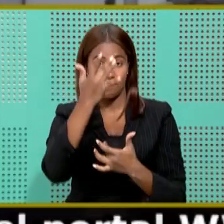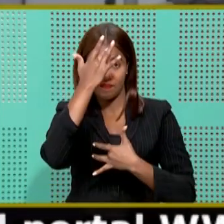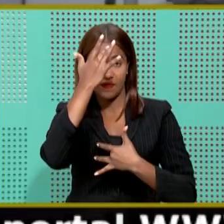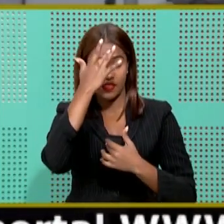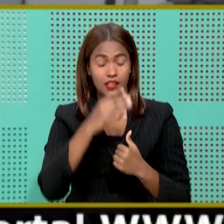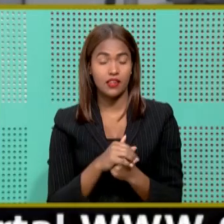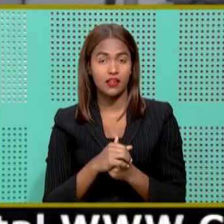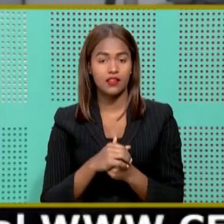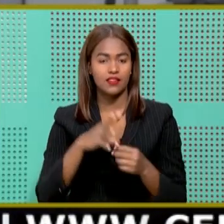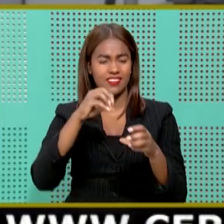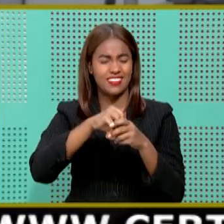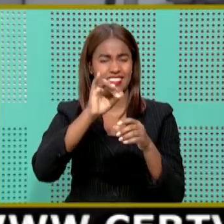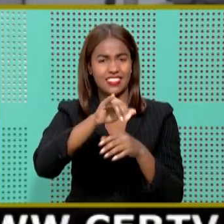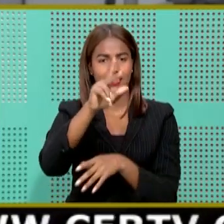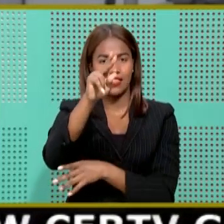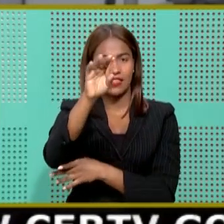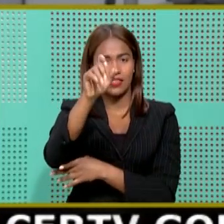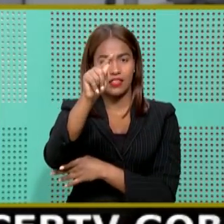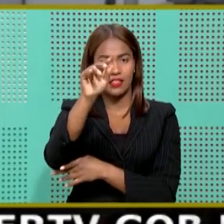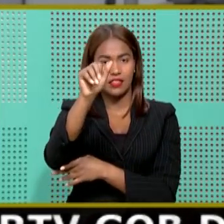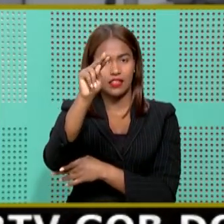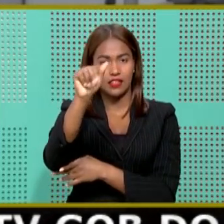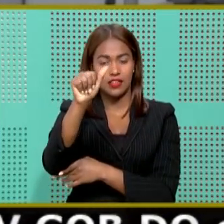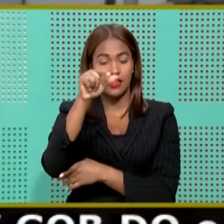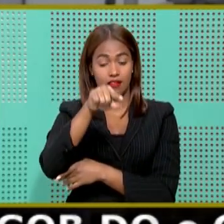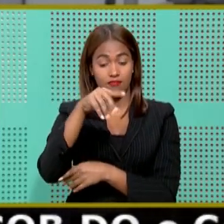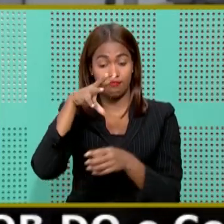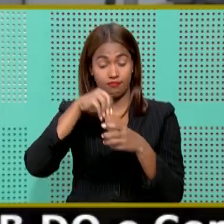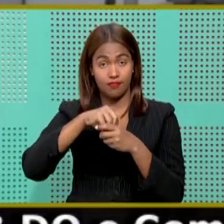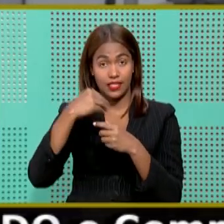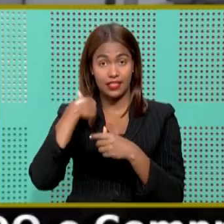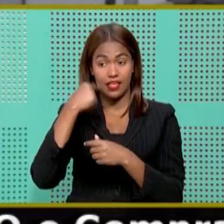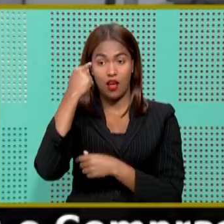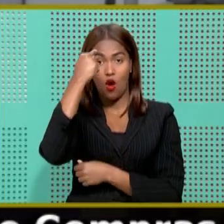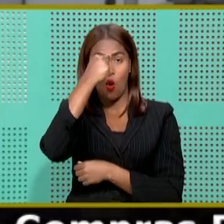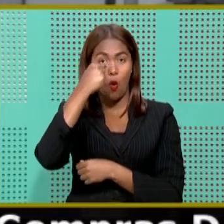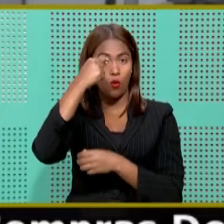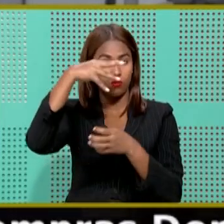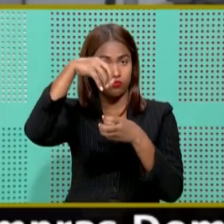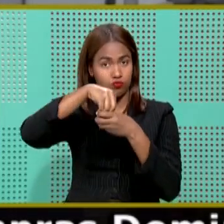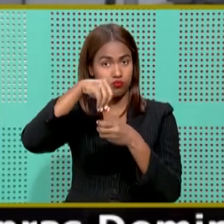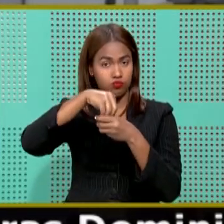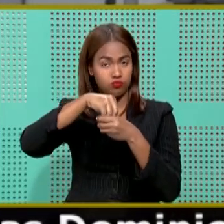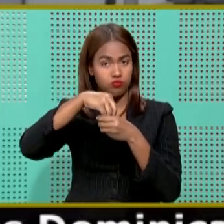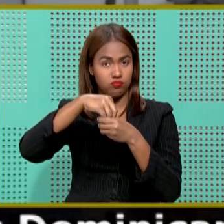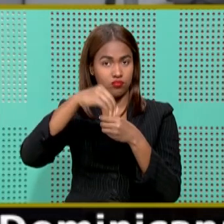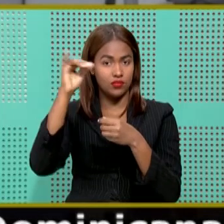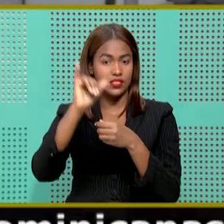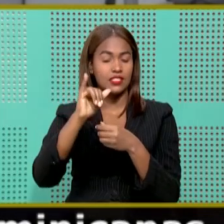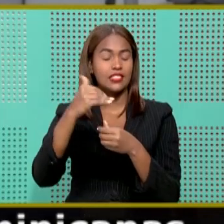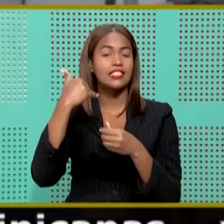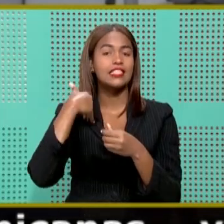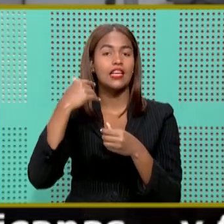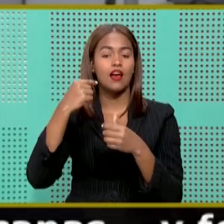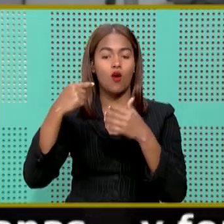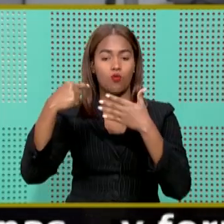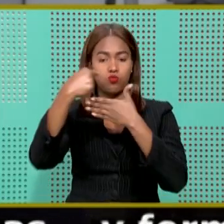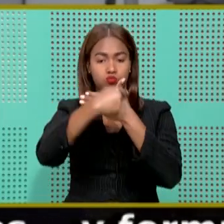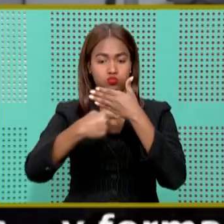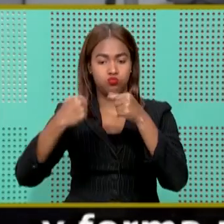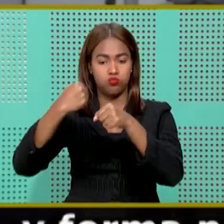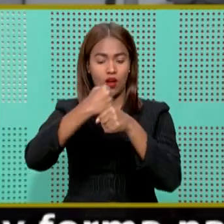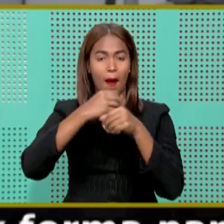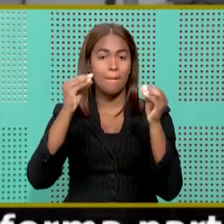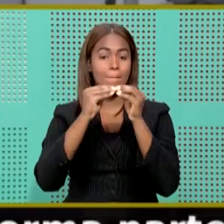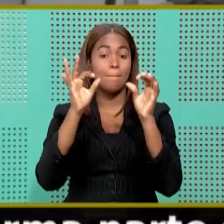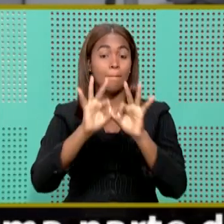de retina es una fina membrana que recubre el ojo por dentro en su parte posterior. Esta es la capa más importante